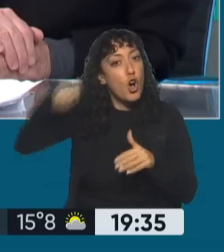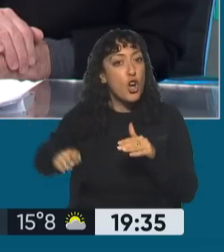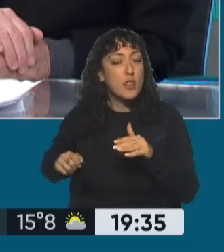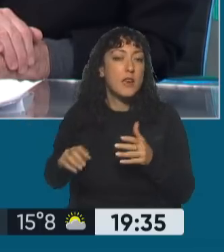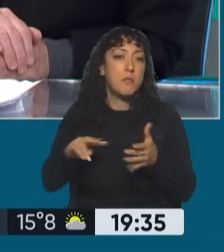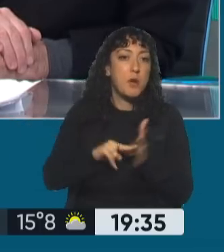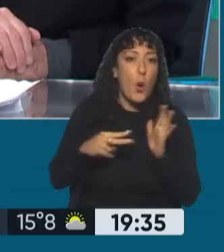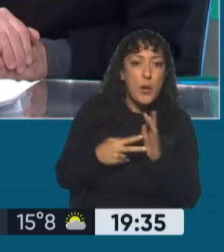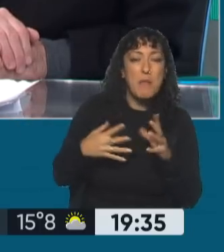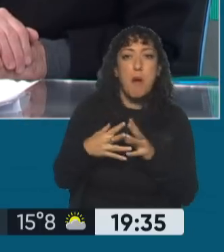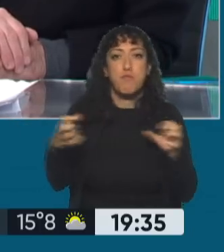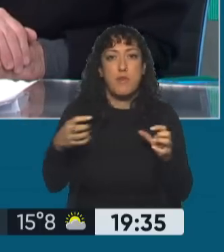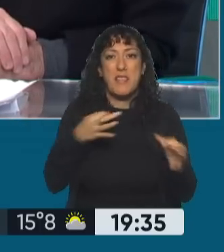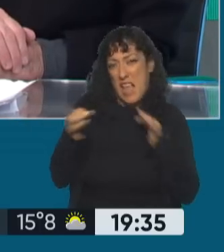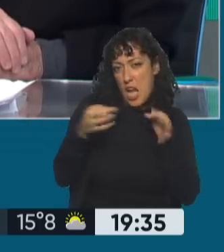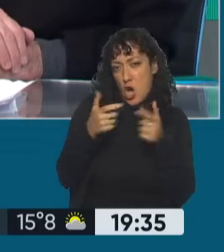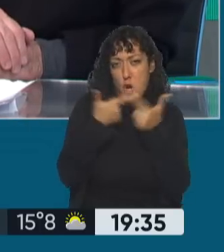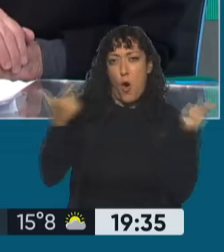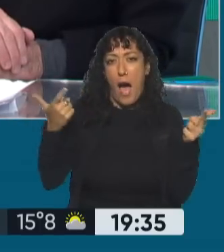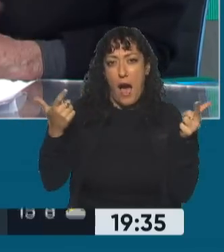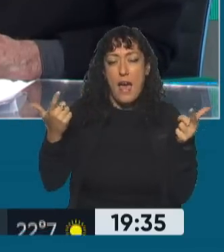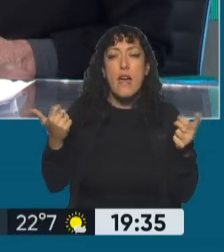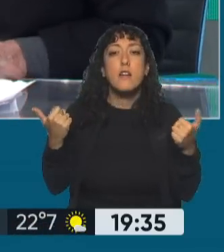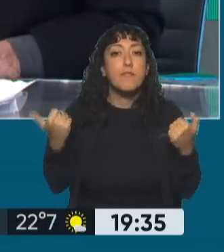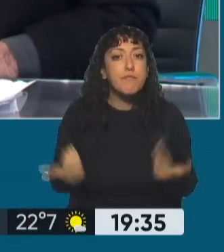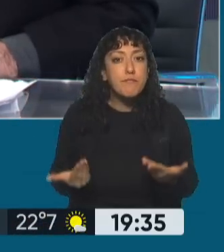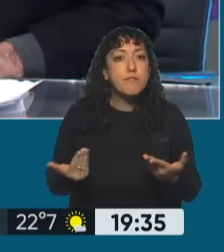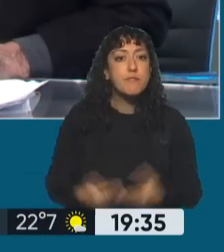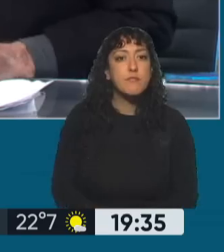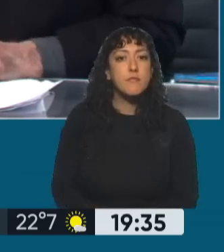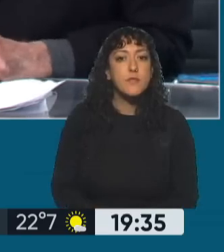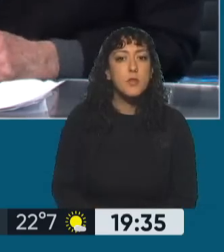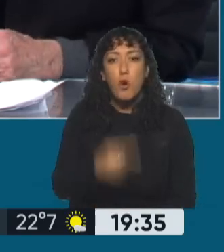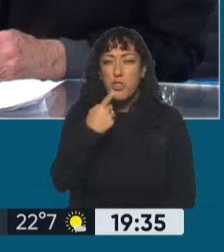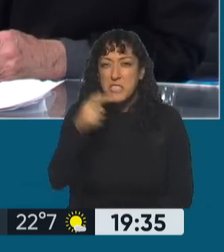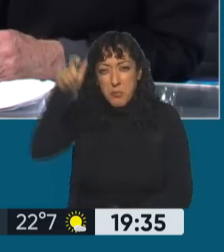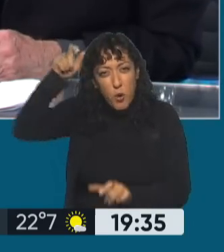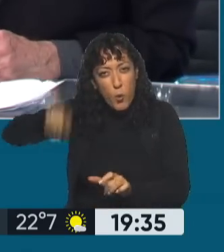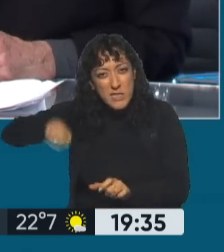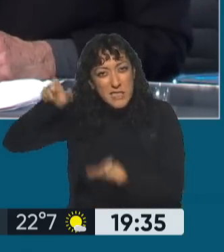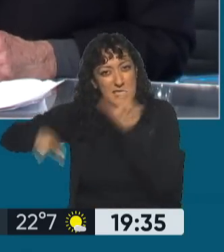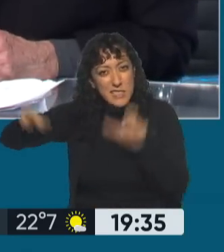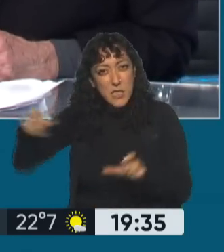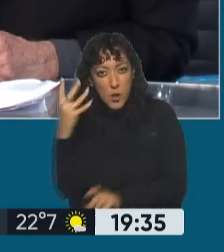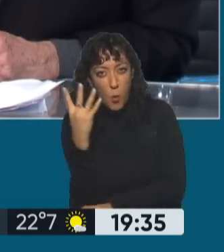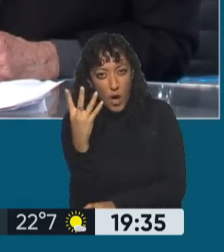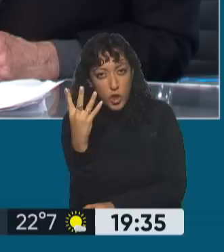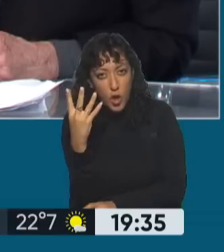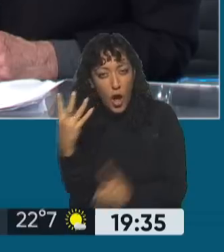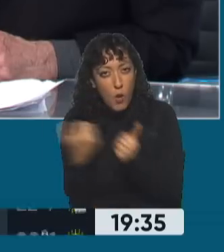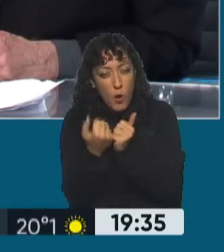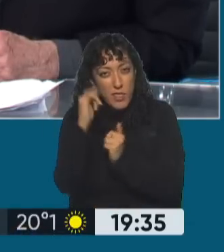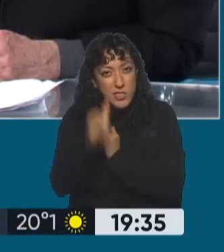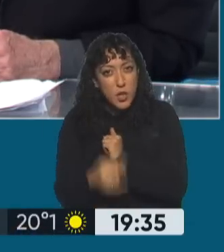tensa, sin diálogo a tal punto de que... Pero cuando vos decís entre los cortesanos, si hay 4 que están de acuerdo y el otro